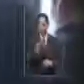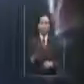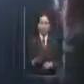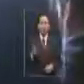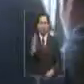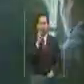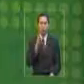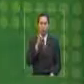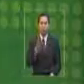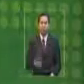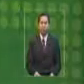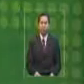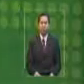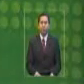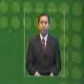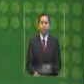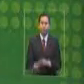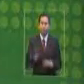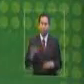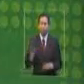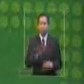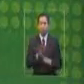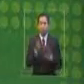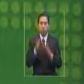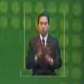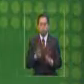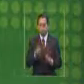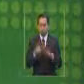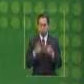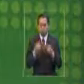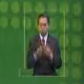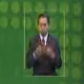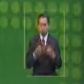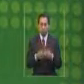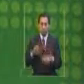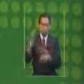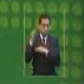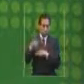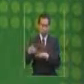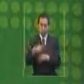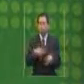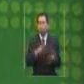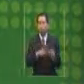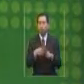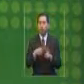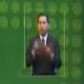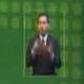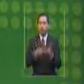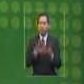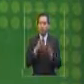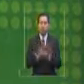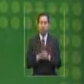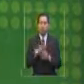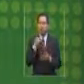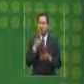Morales. Y representantes de la Brigada Parlamentaria de Santa Cruz también se han referido a este tema. ¿Qué dijeron? Se lo mostramos a